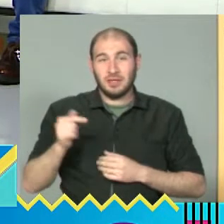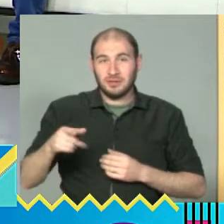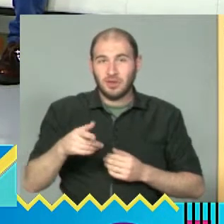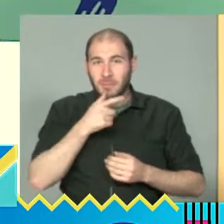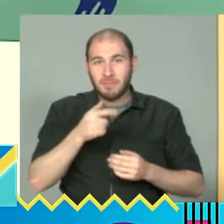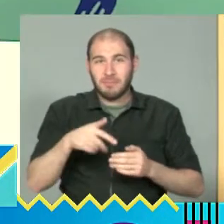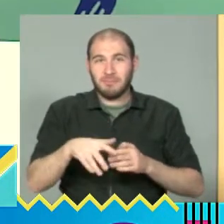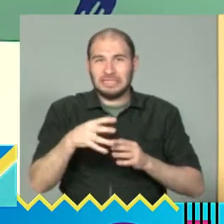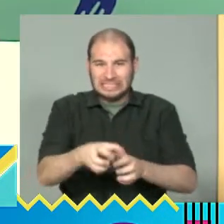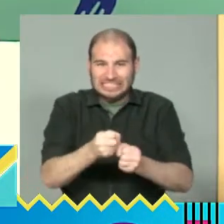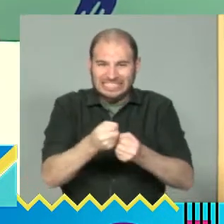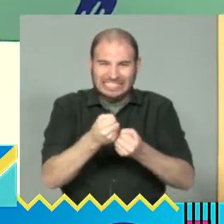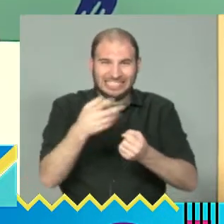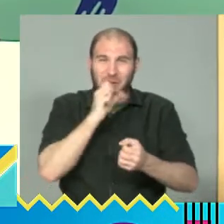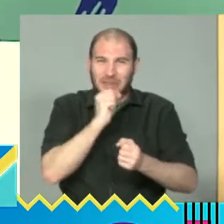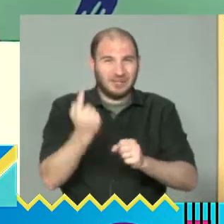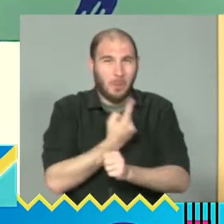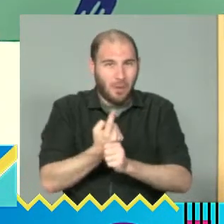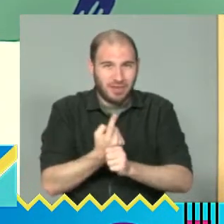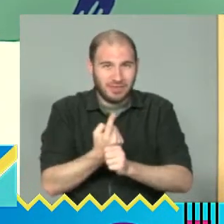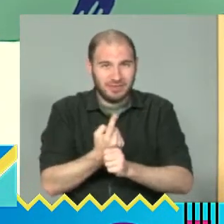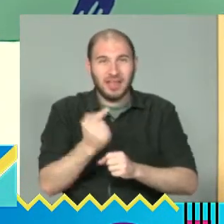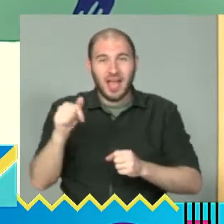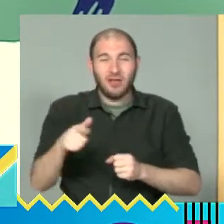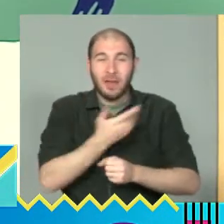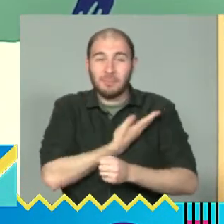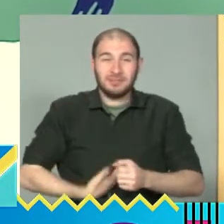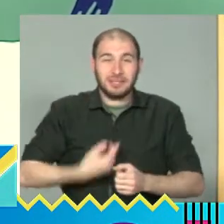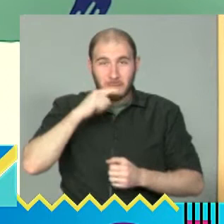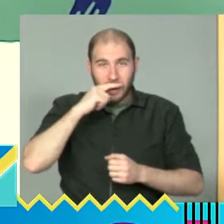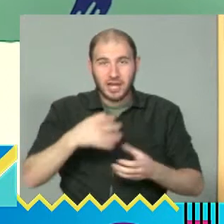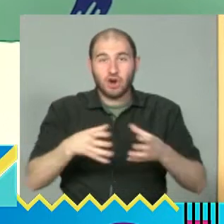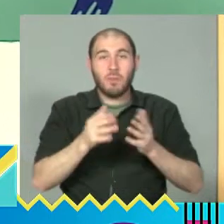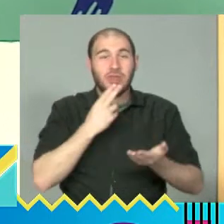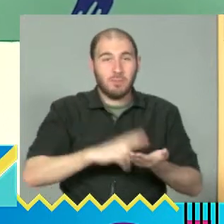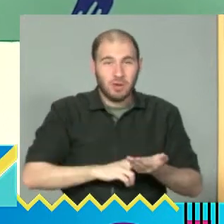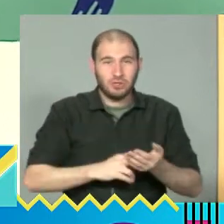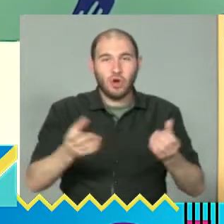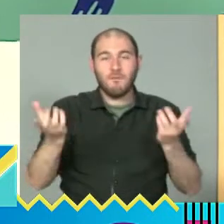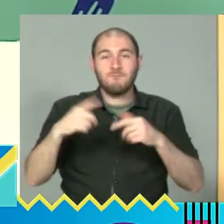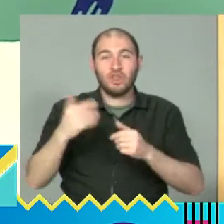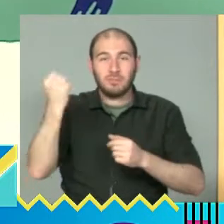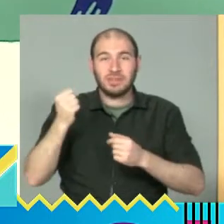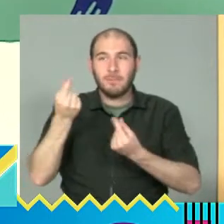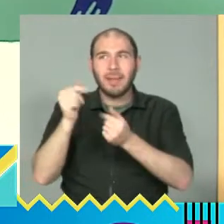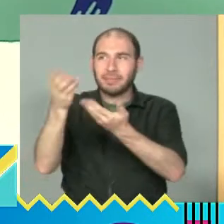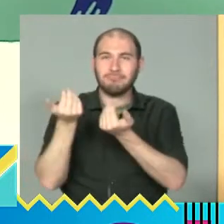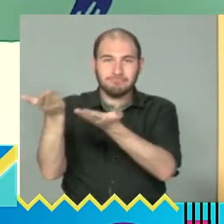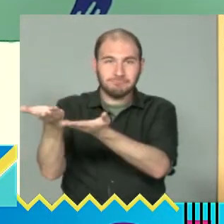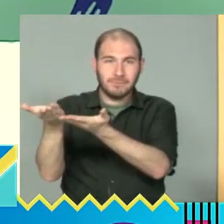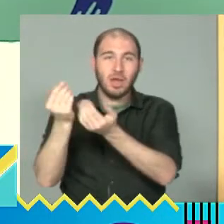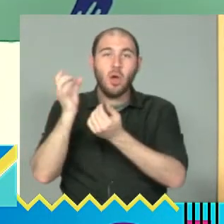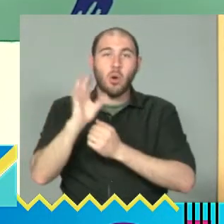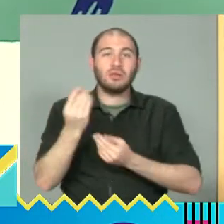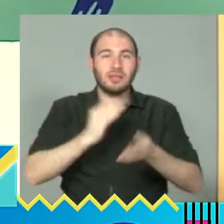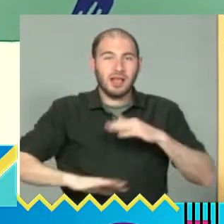sangre de las manos a Sturzenegger. Entonces ahora el presidente Macri, con toda su parte fiscal, se van al Fondo Monetario a buscar dinero y lo único